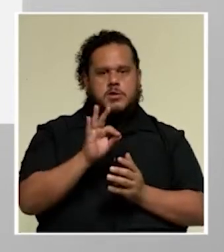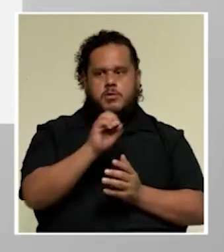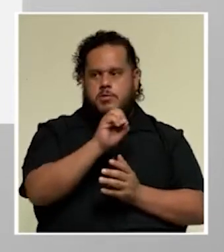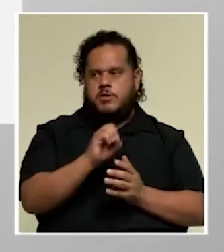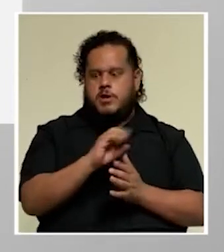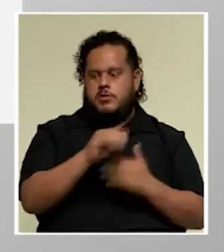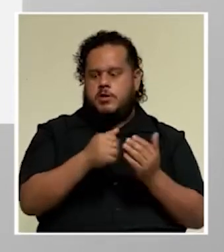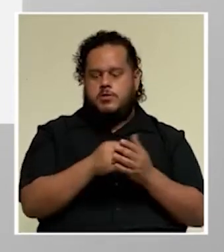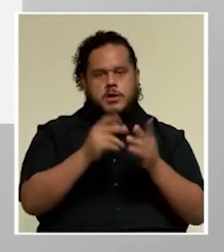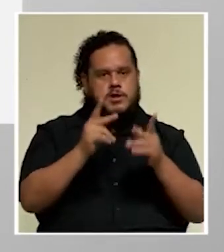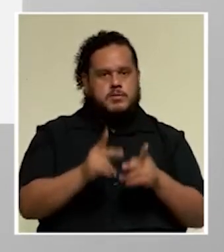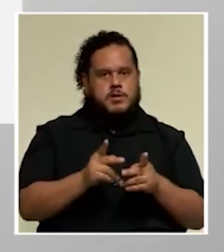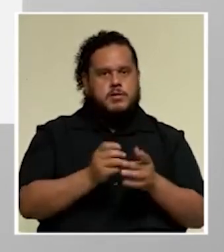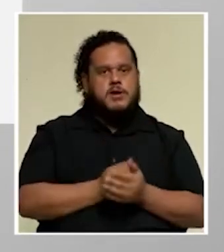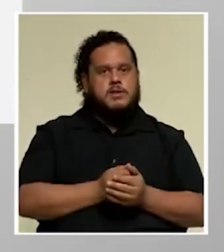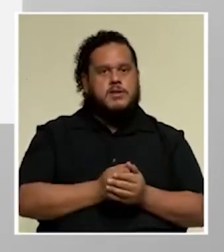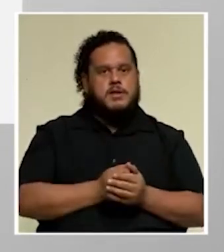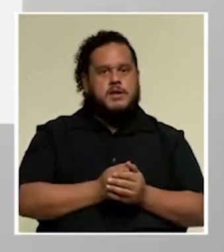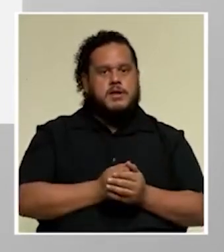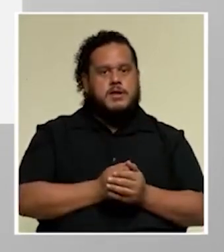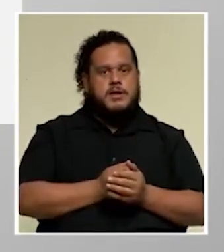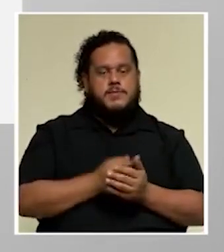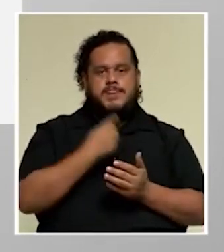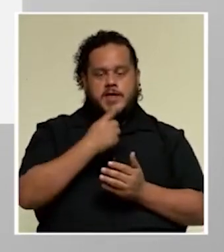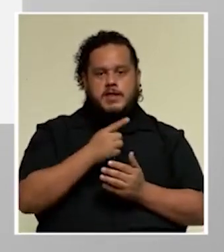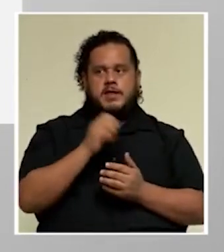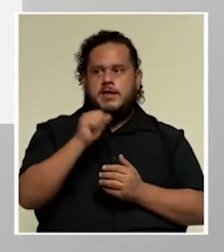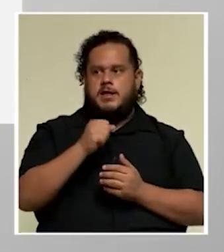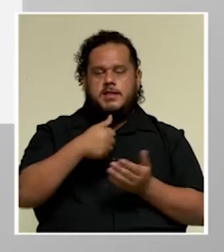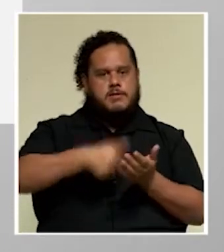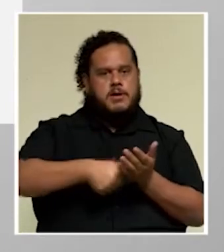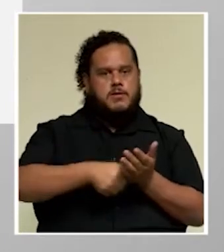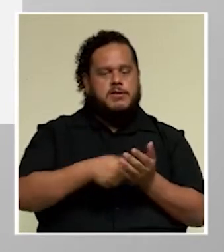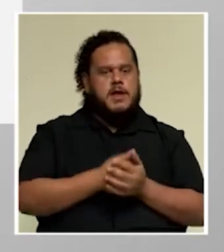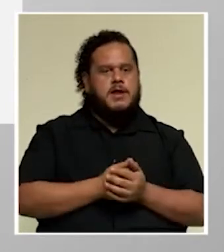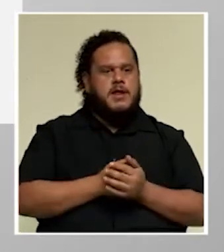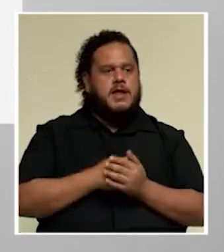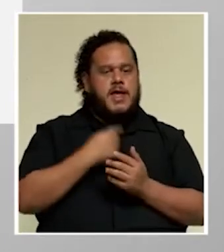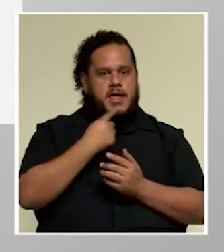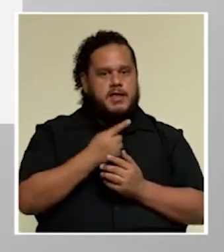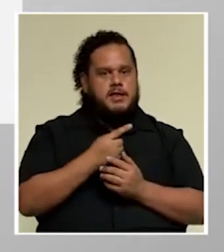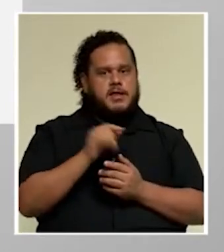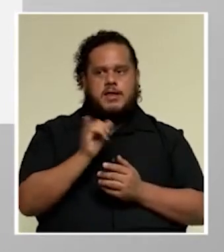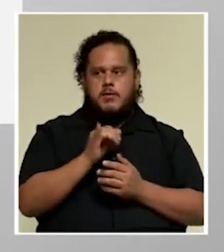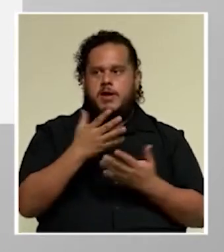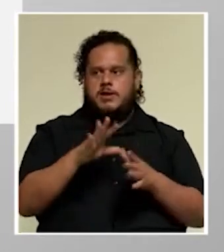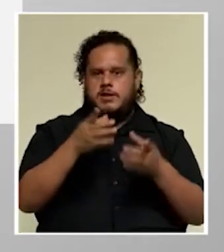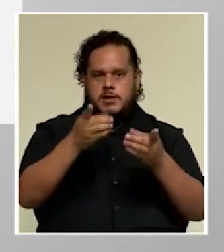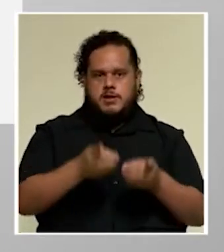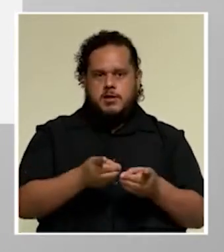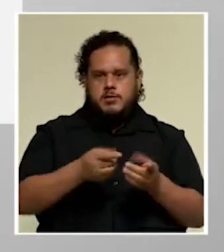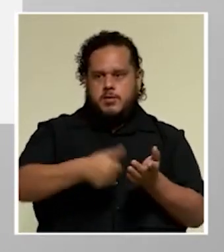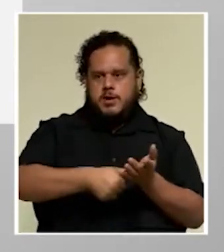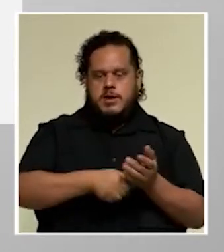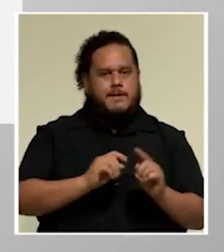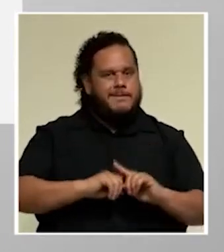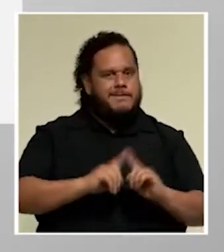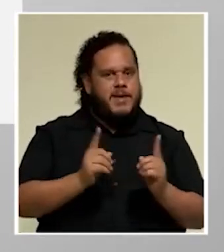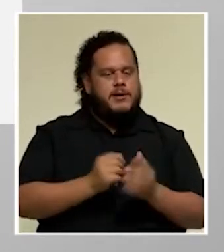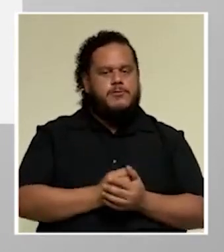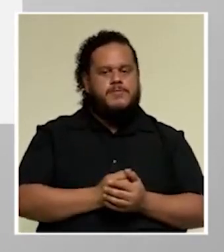de las personas que dicen que sí van a votar, que señalan que además ya están decididas por la candidatura. Sin